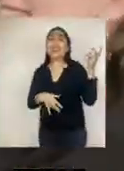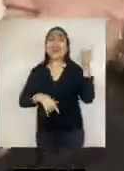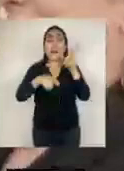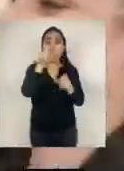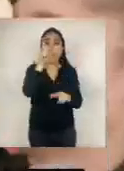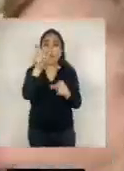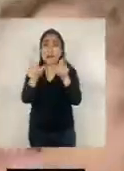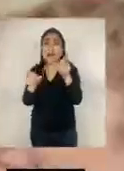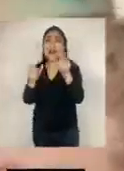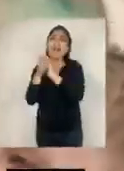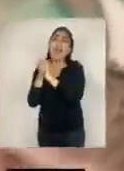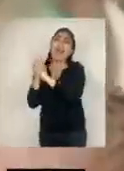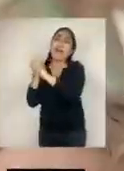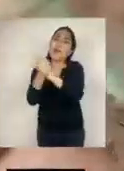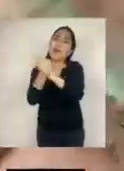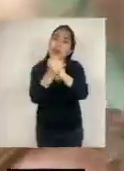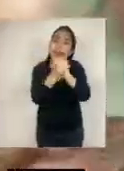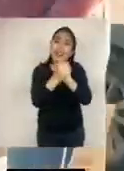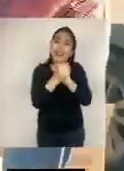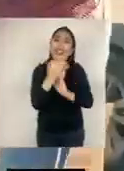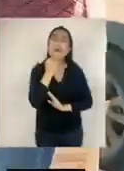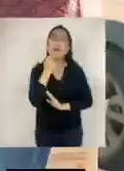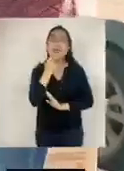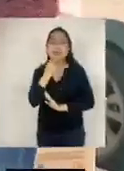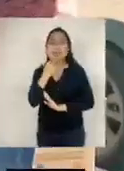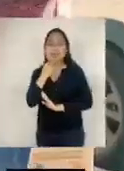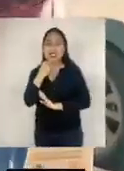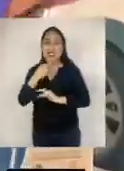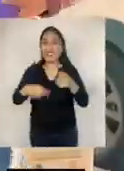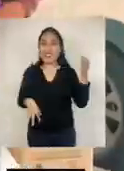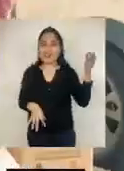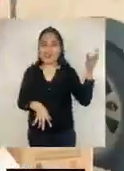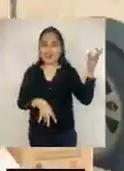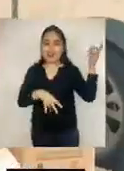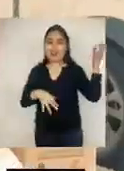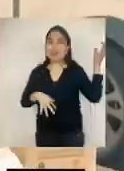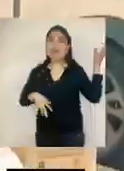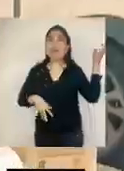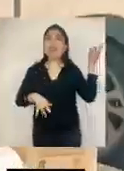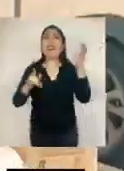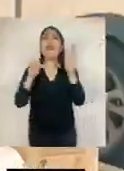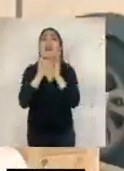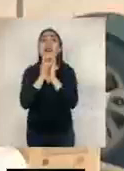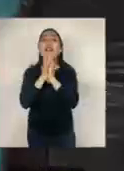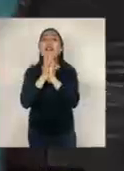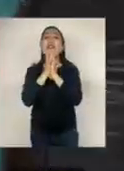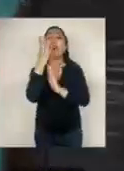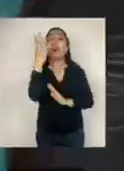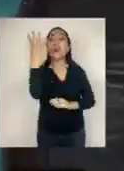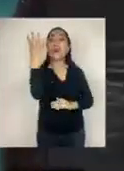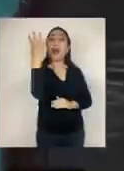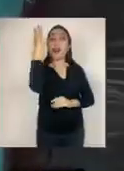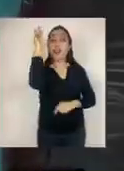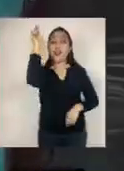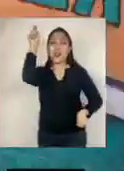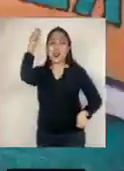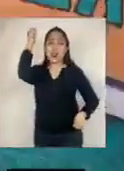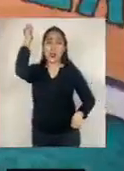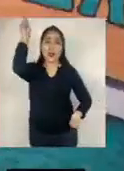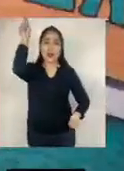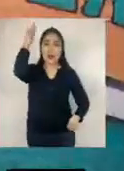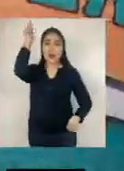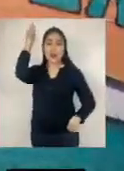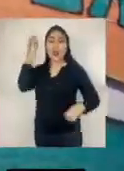pasando. Entonces yo debo llevar 20 años soñando este momento. Qué